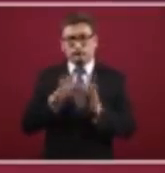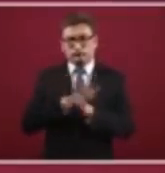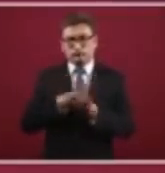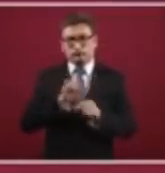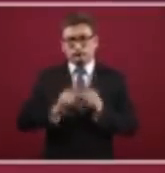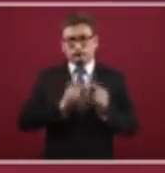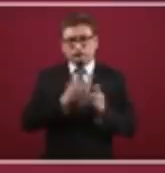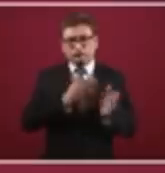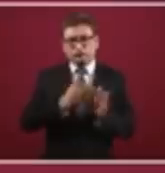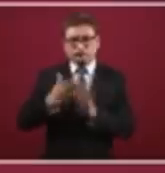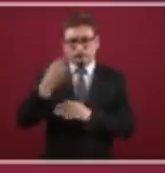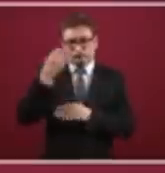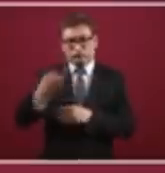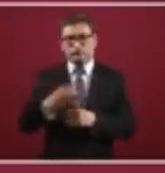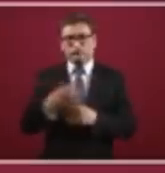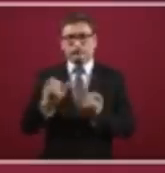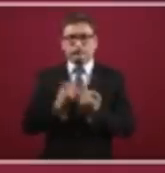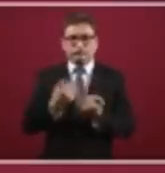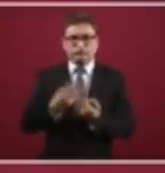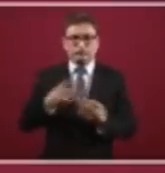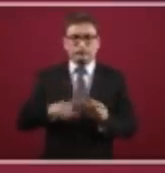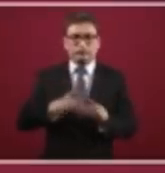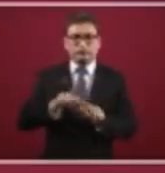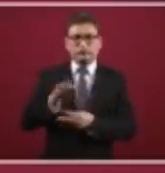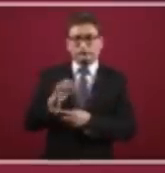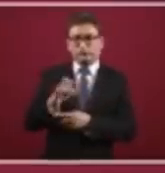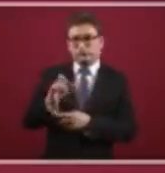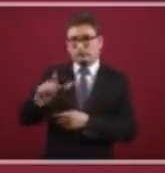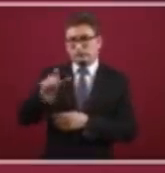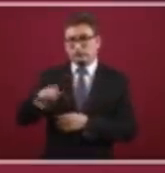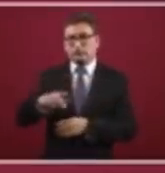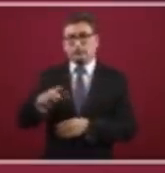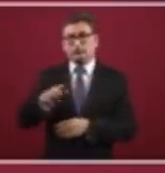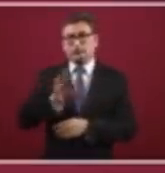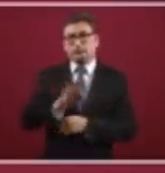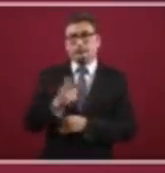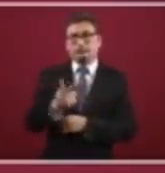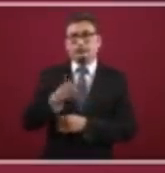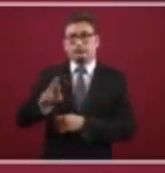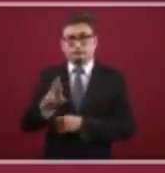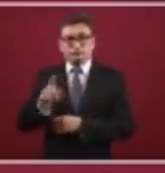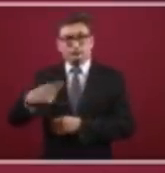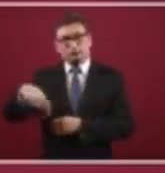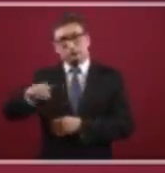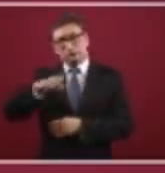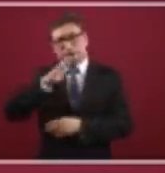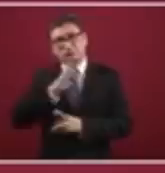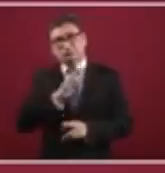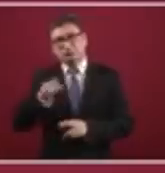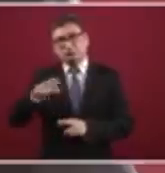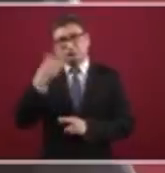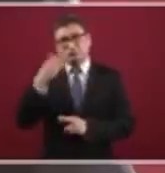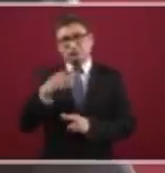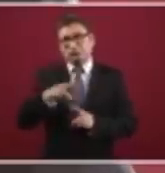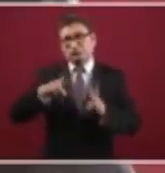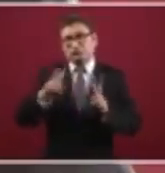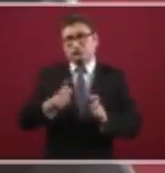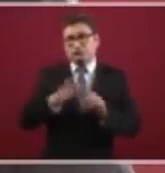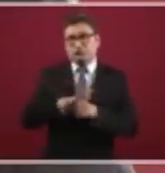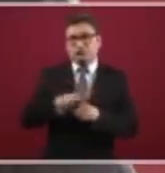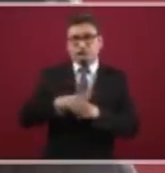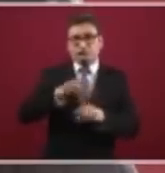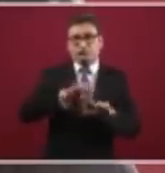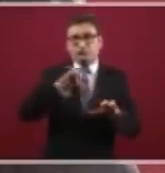y lo referente al oficial ahí si le toca al fiscal general de república dar su planteamiento respecto a la relación que tiene con las